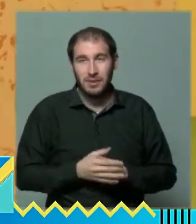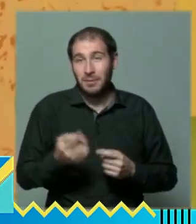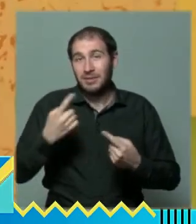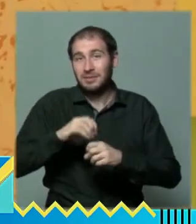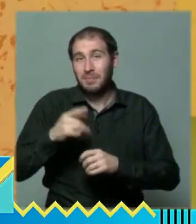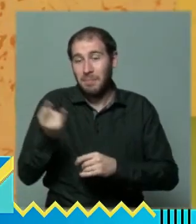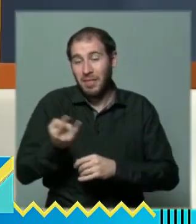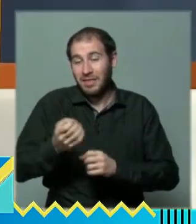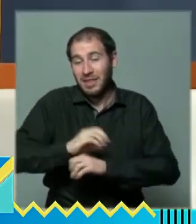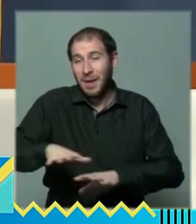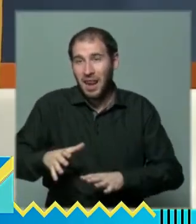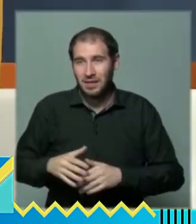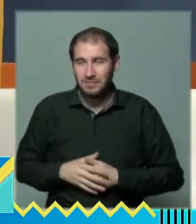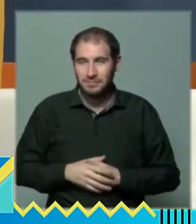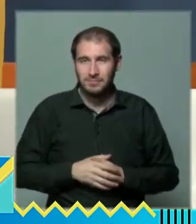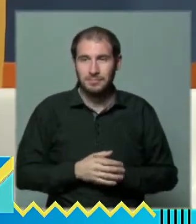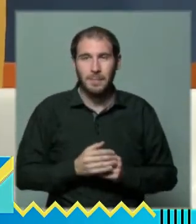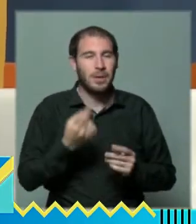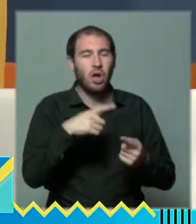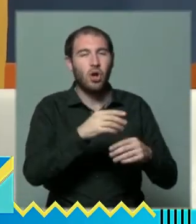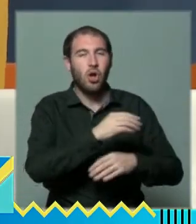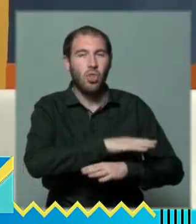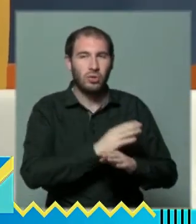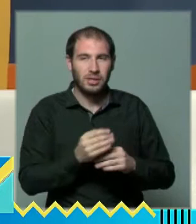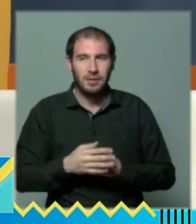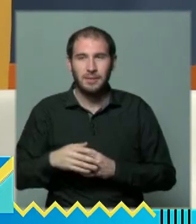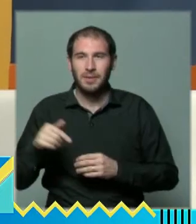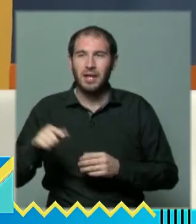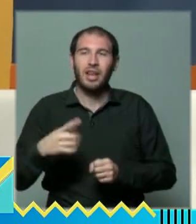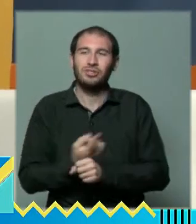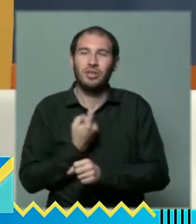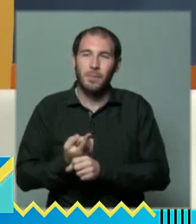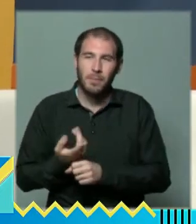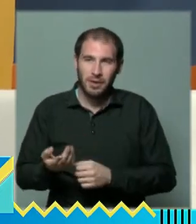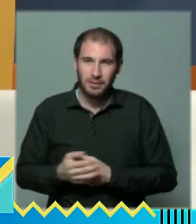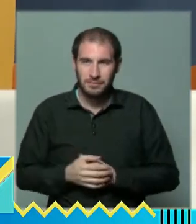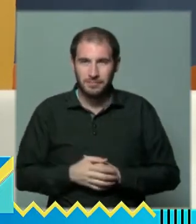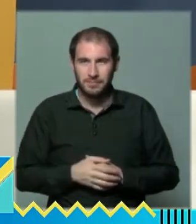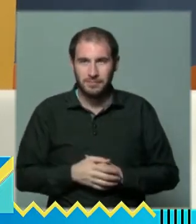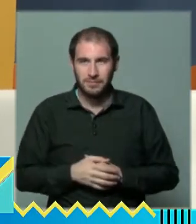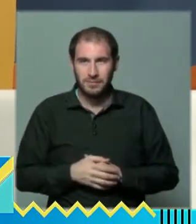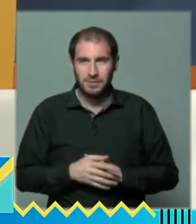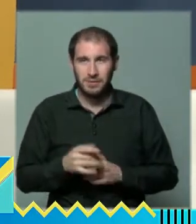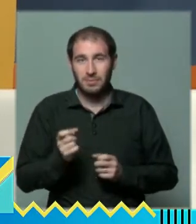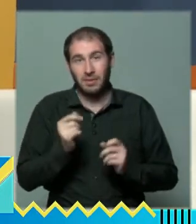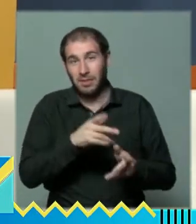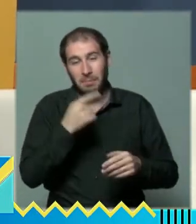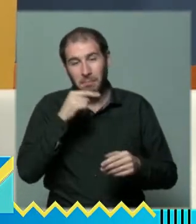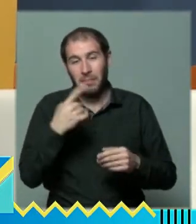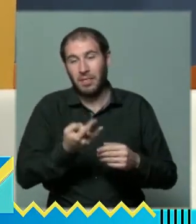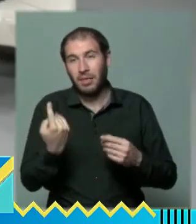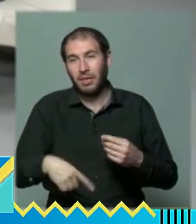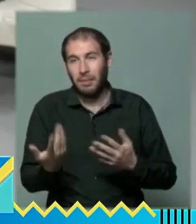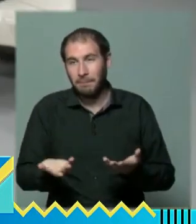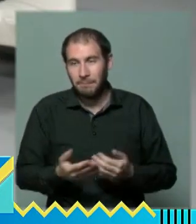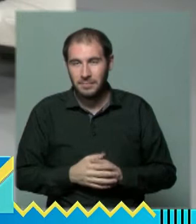mal mentir y bueno, no pero está a ver, tipificado pero a ver, como una conducta no ilegal y no sin podemos embargo mirá tomar, Macri no cómo po- miente, ¿no? Por ejemplo. Bueno, no sé en qué decir que miente, pero bueno.